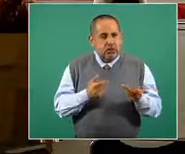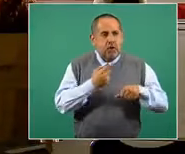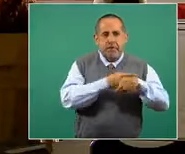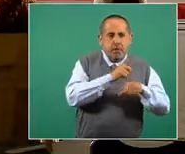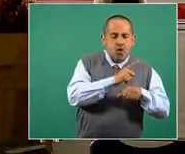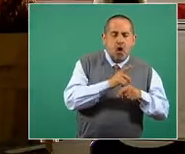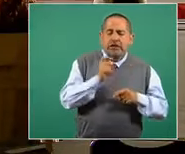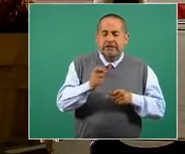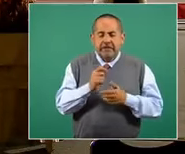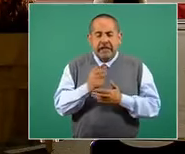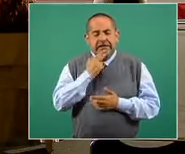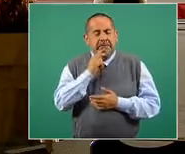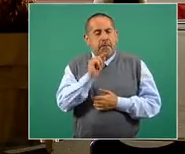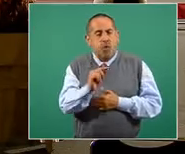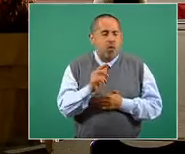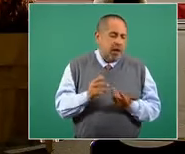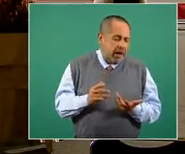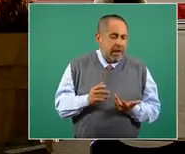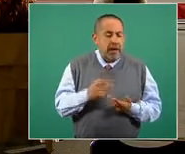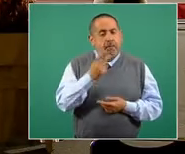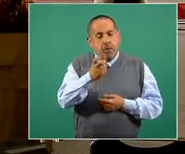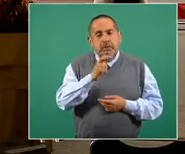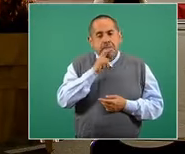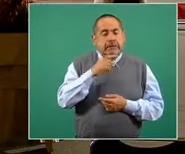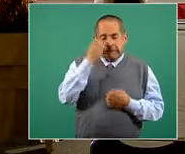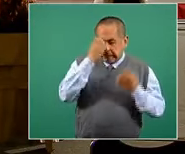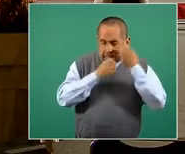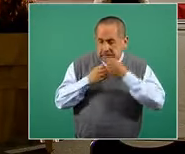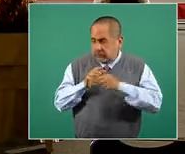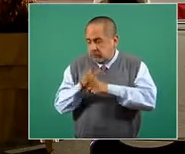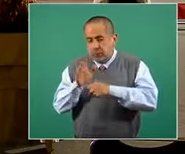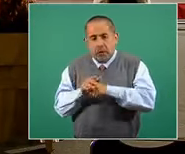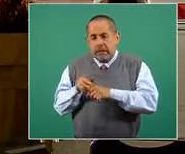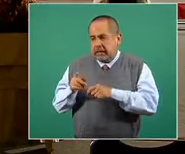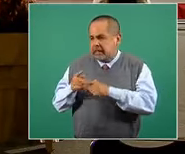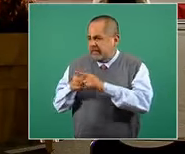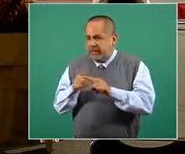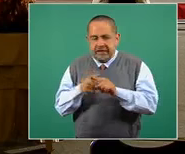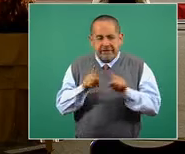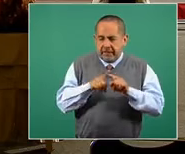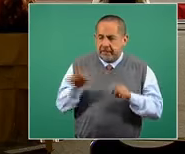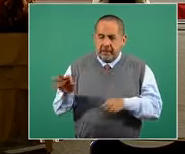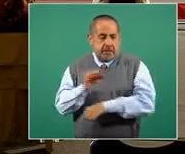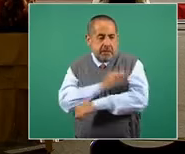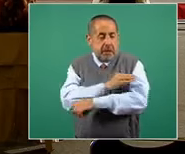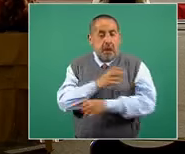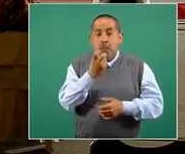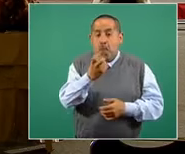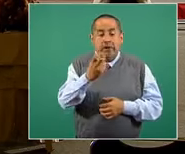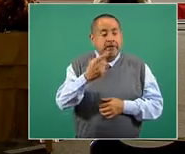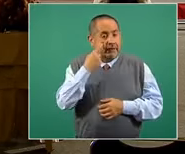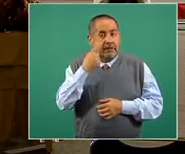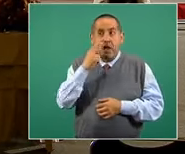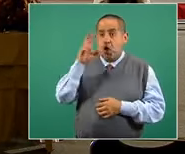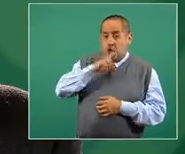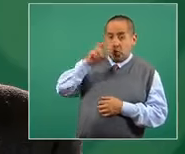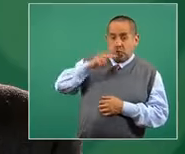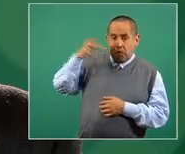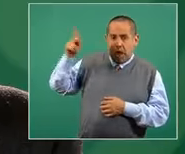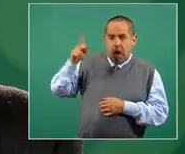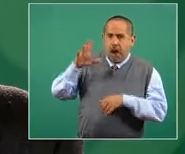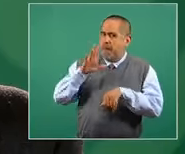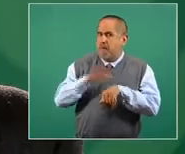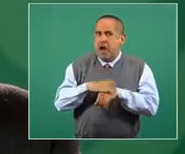hablando de su uso en condiciones reales, no experimentales. Justamente Sputnik, por eso, tiene una eficacia tan